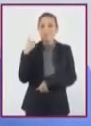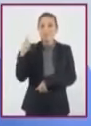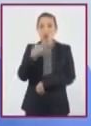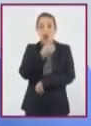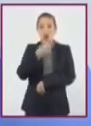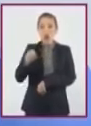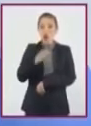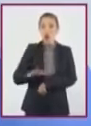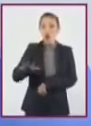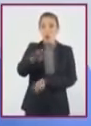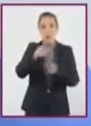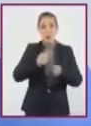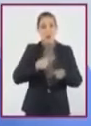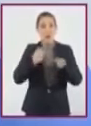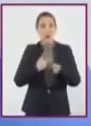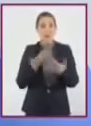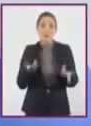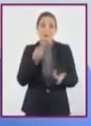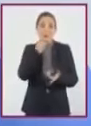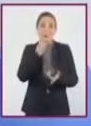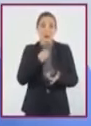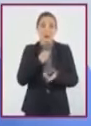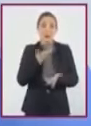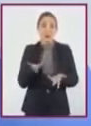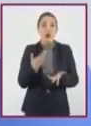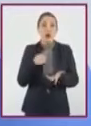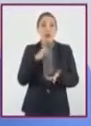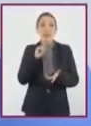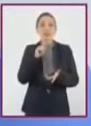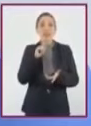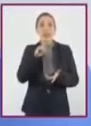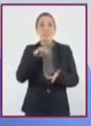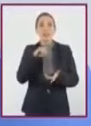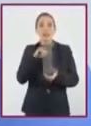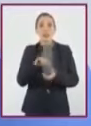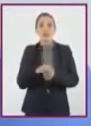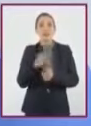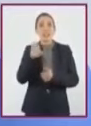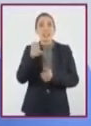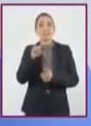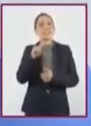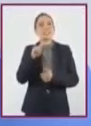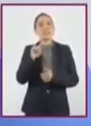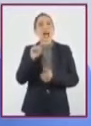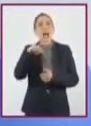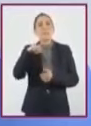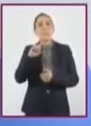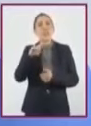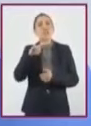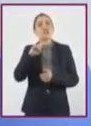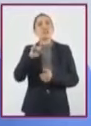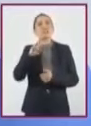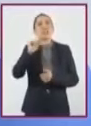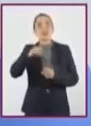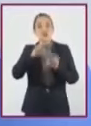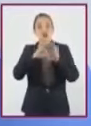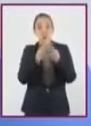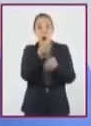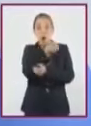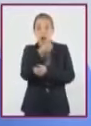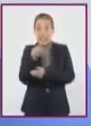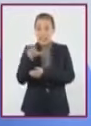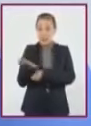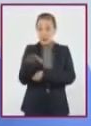la organización social se basaba en estamentos. Los estamentos eran una organización social que